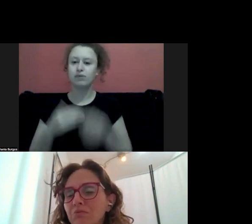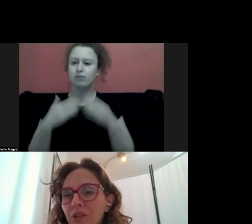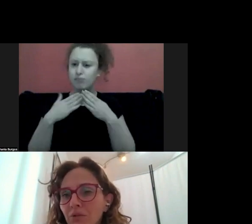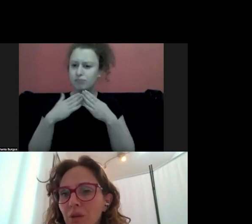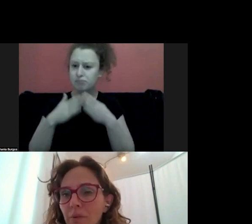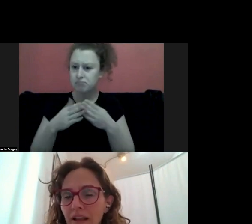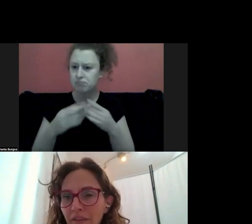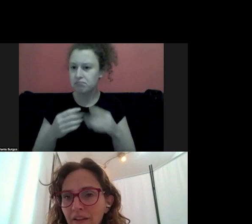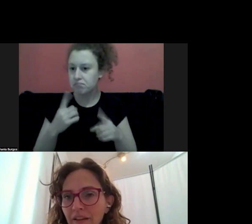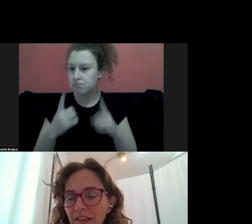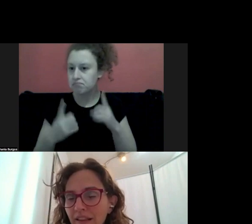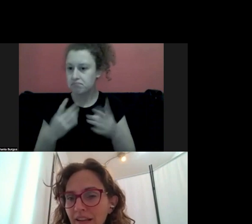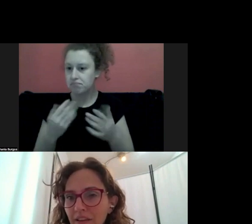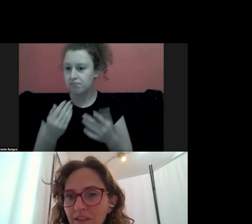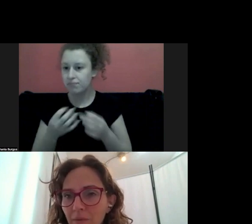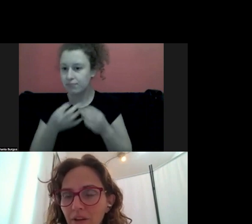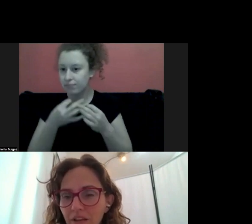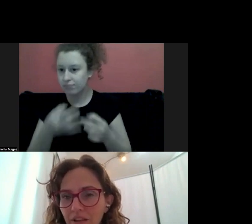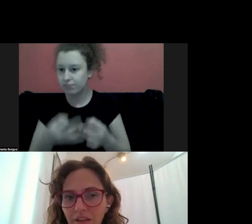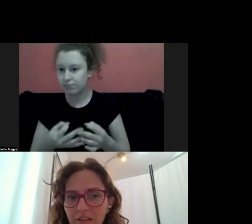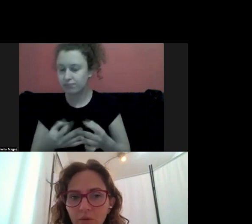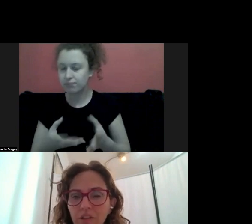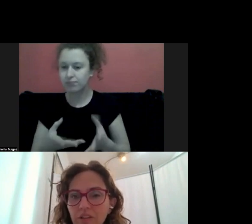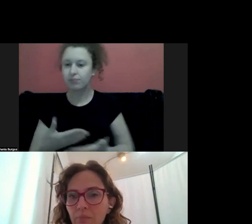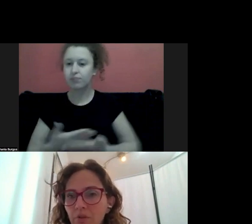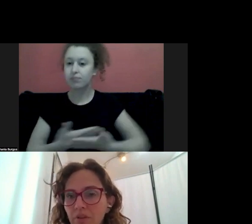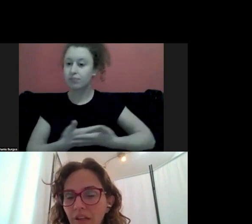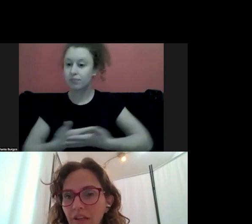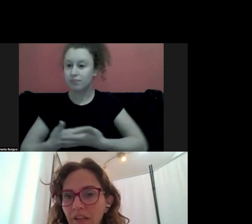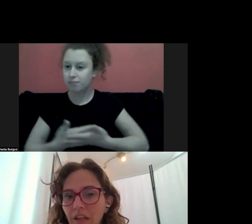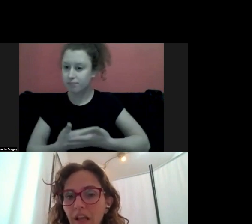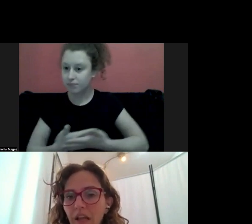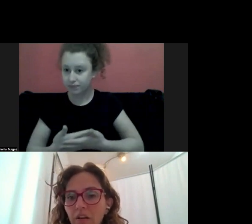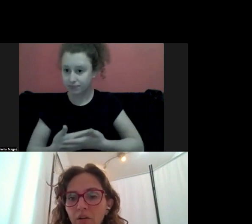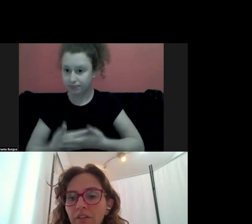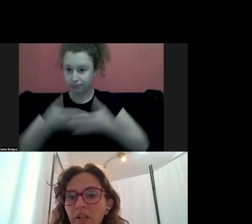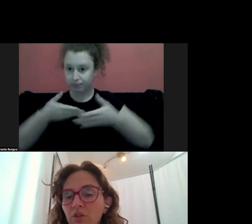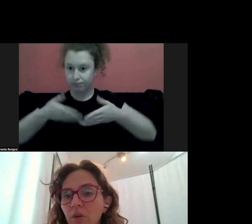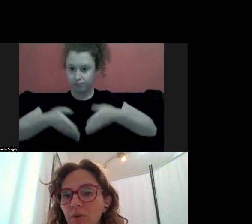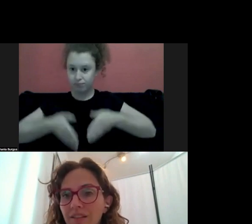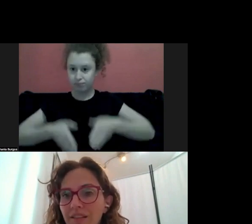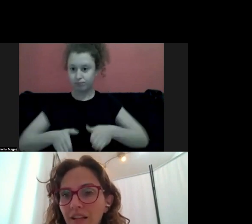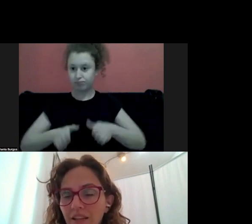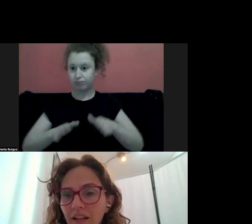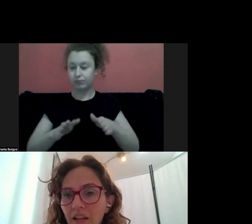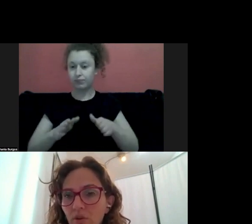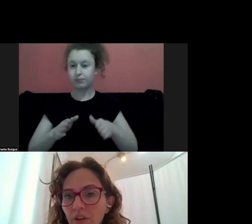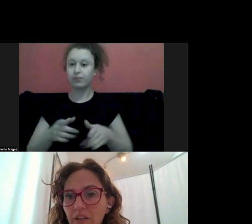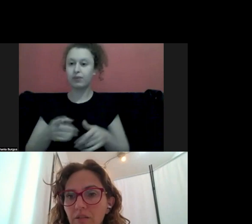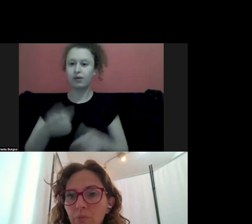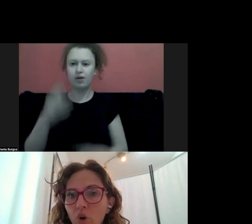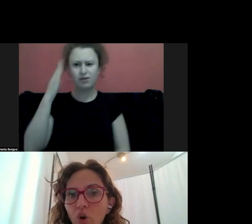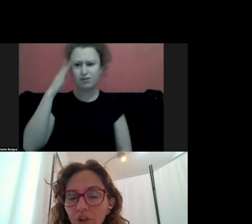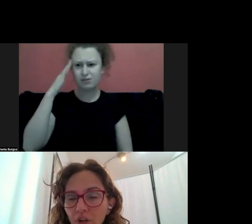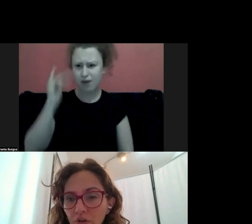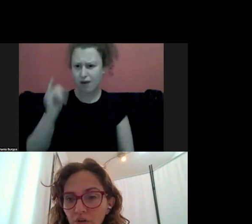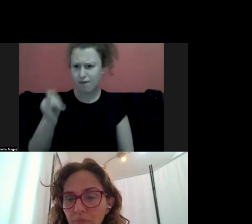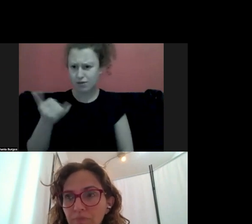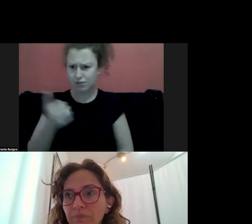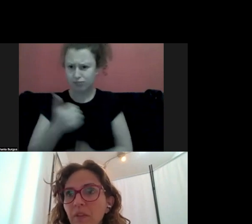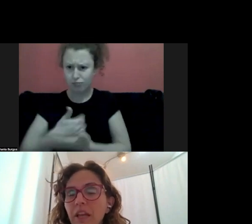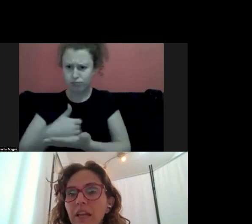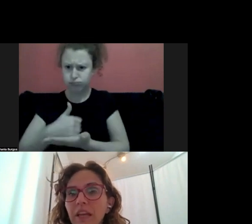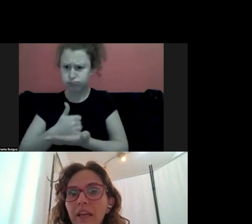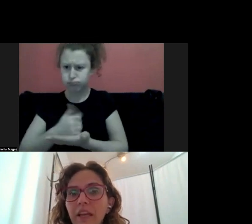Claro, cuando un bebé nace, en realidad nadie sabe que es autista, porque lo cierto es que no existen indicadores